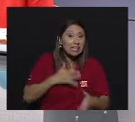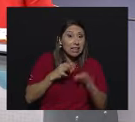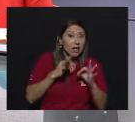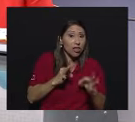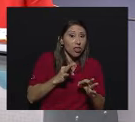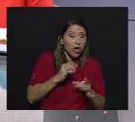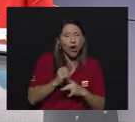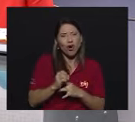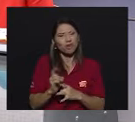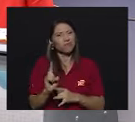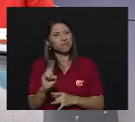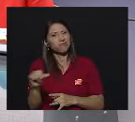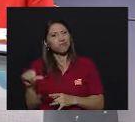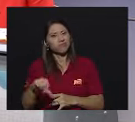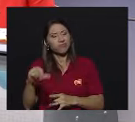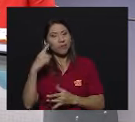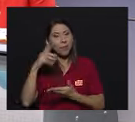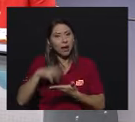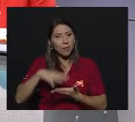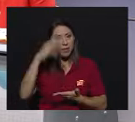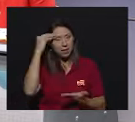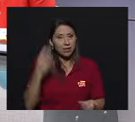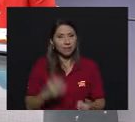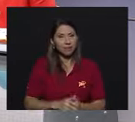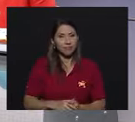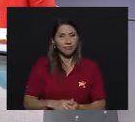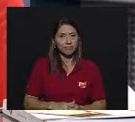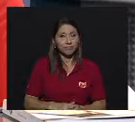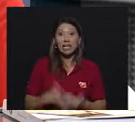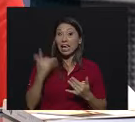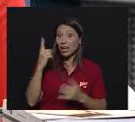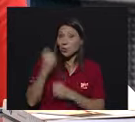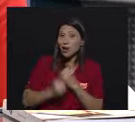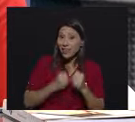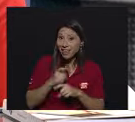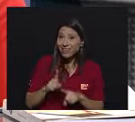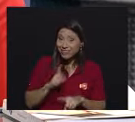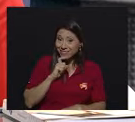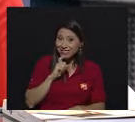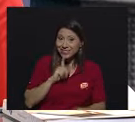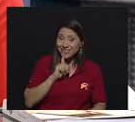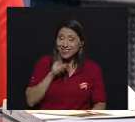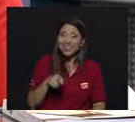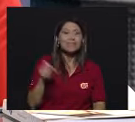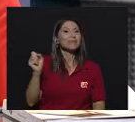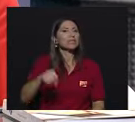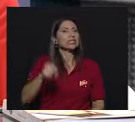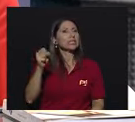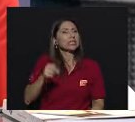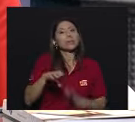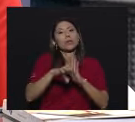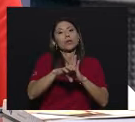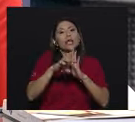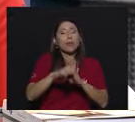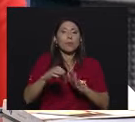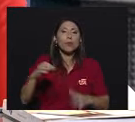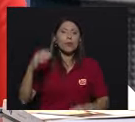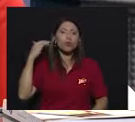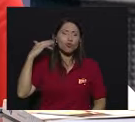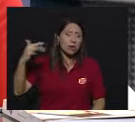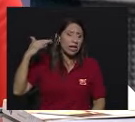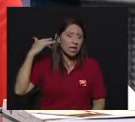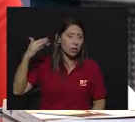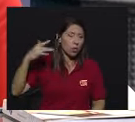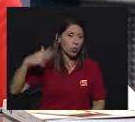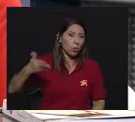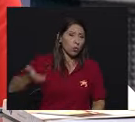de confort para aprender. En una edad que ya de por sí en una edad que, claro, ¿verdad? Entonces altos niveles de ruido por encima